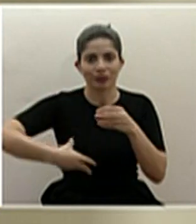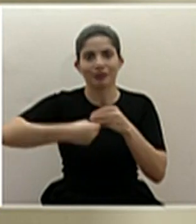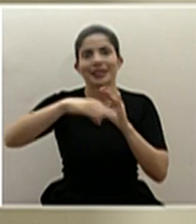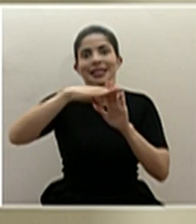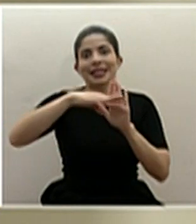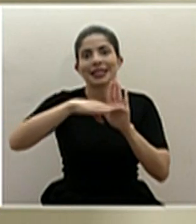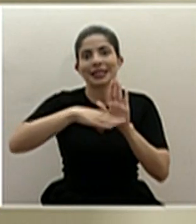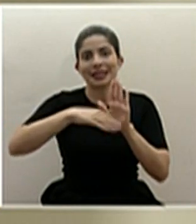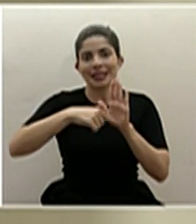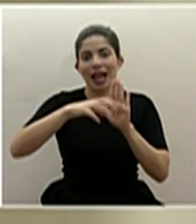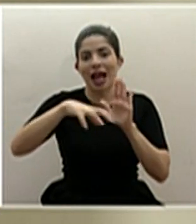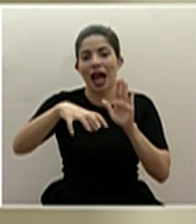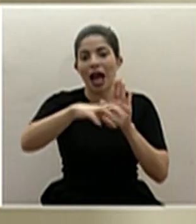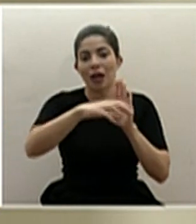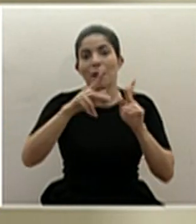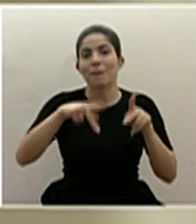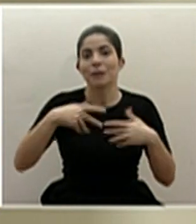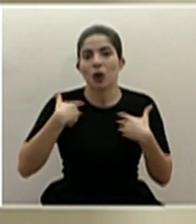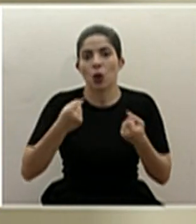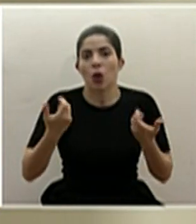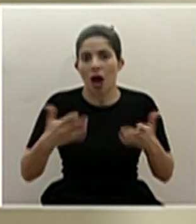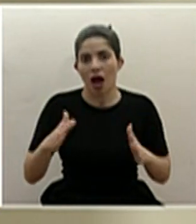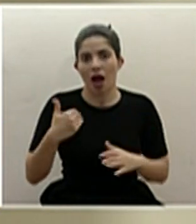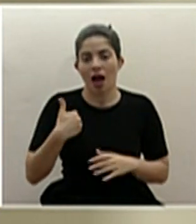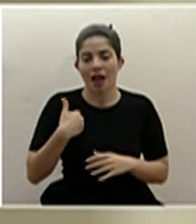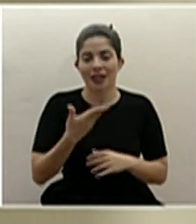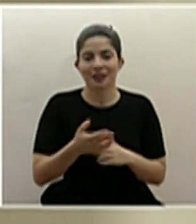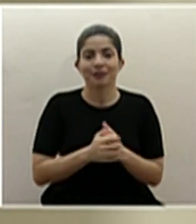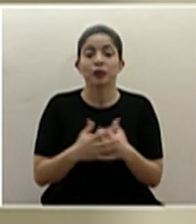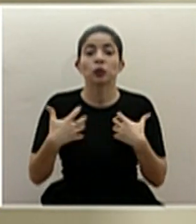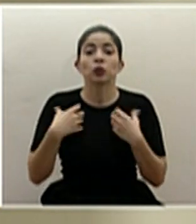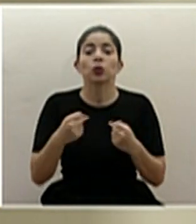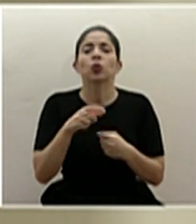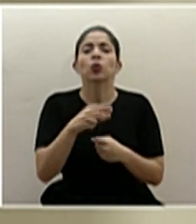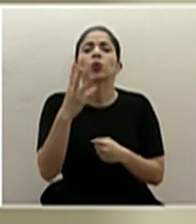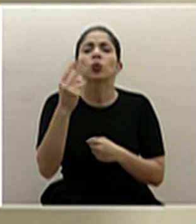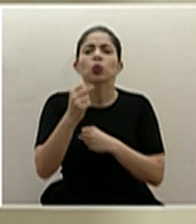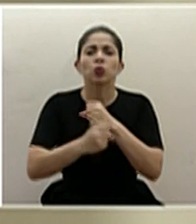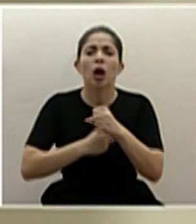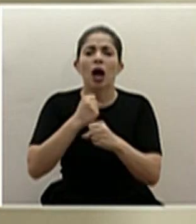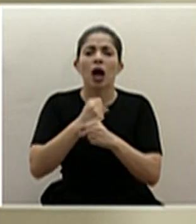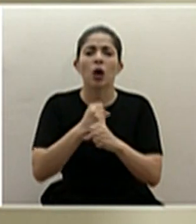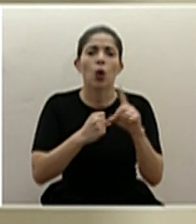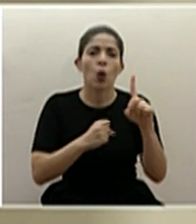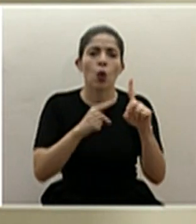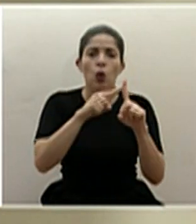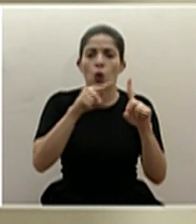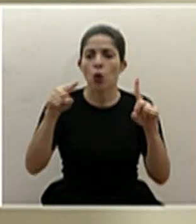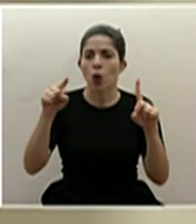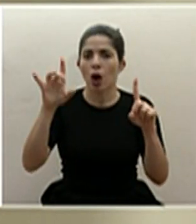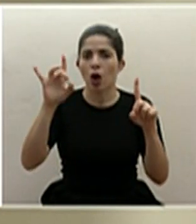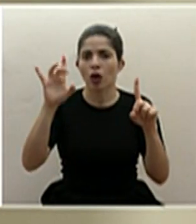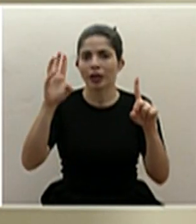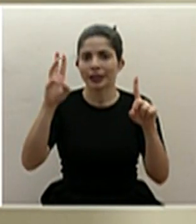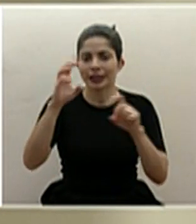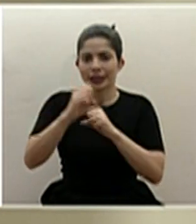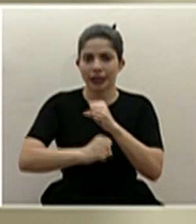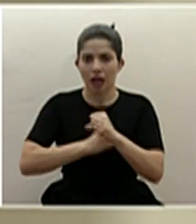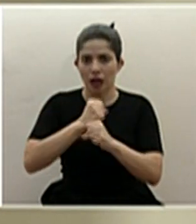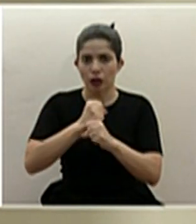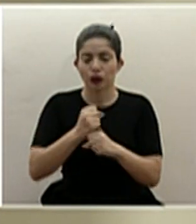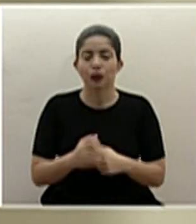con personas recuperadas por COVID-19. Los casos recuperados tienen un rango de edad que va desde el año hasta los 86